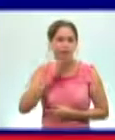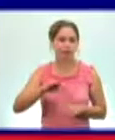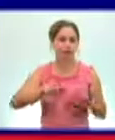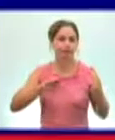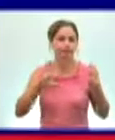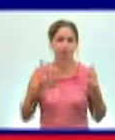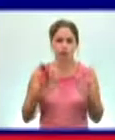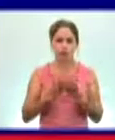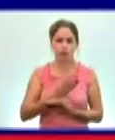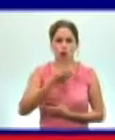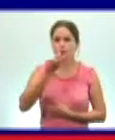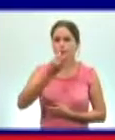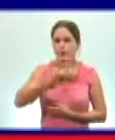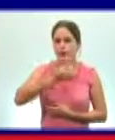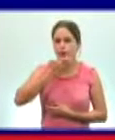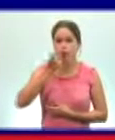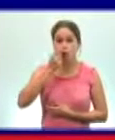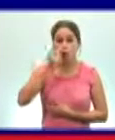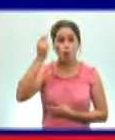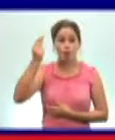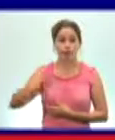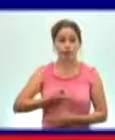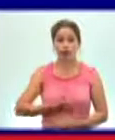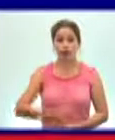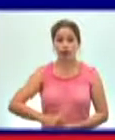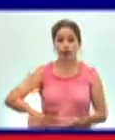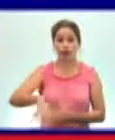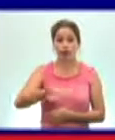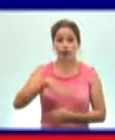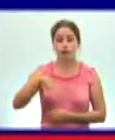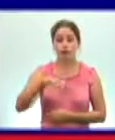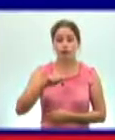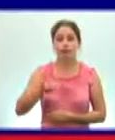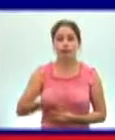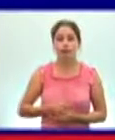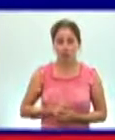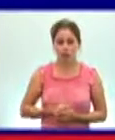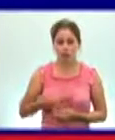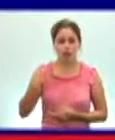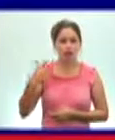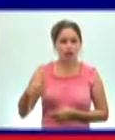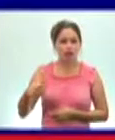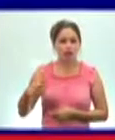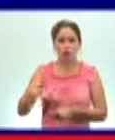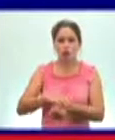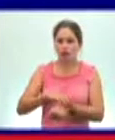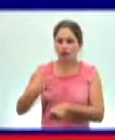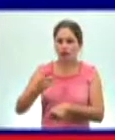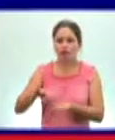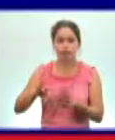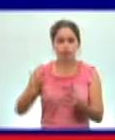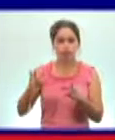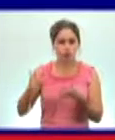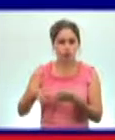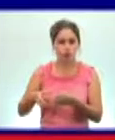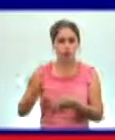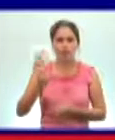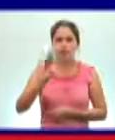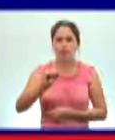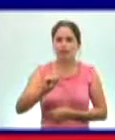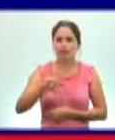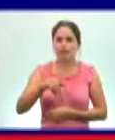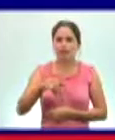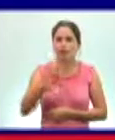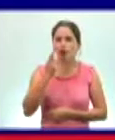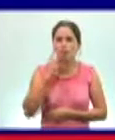estaba diciendo un hombre que era hijo de la sociedad y del espíritu esclavista de esa sociedad. Y dice de manera mágica y de